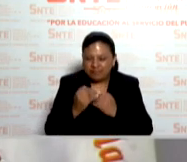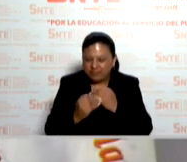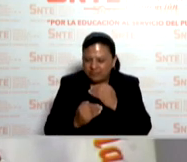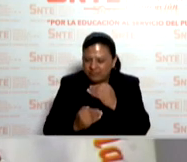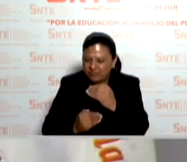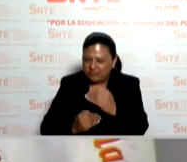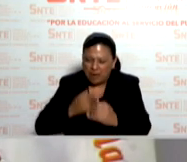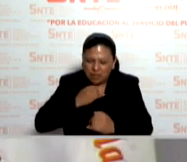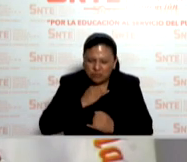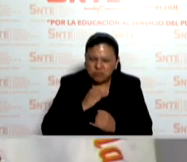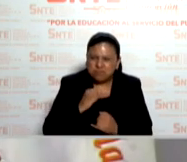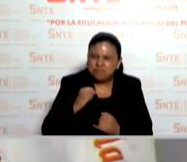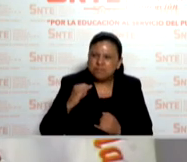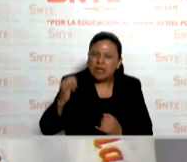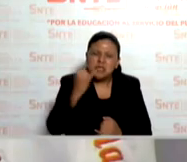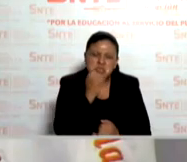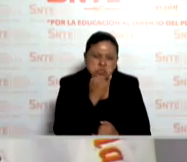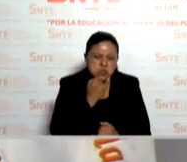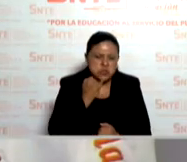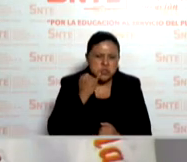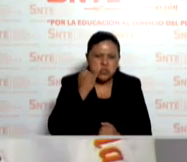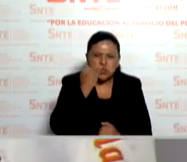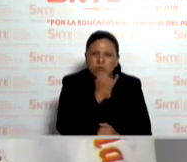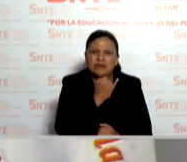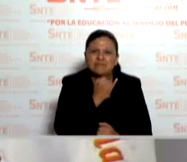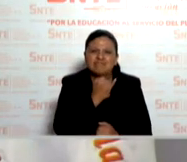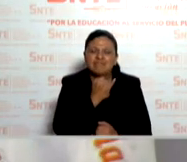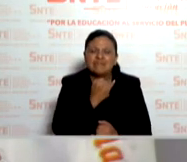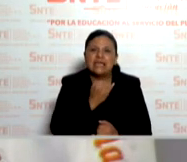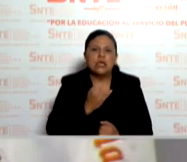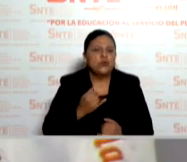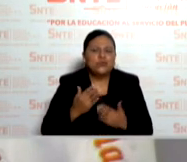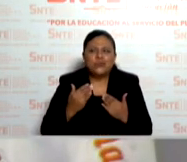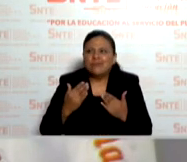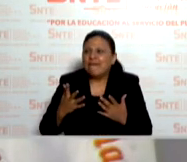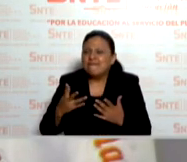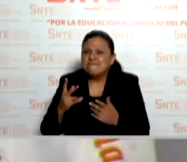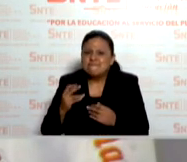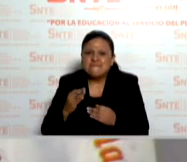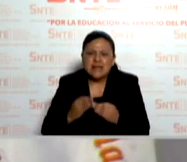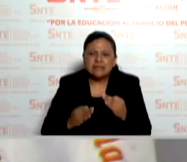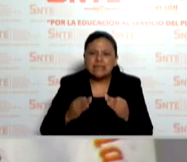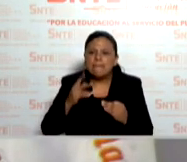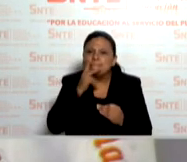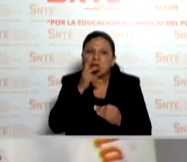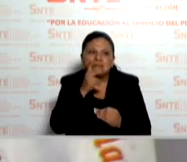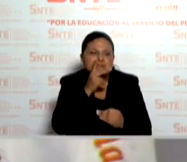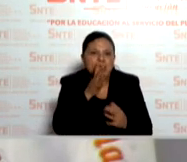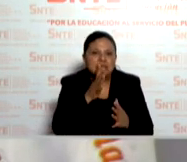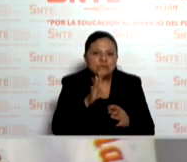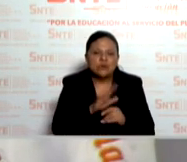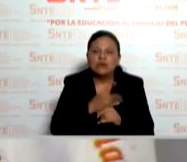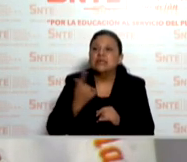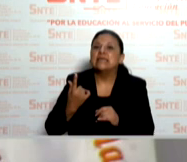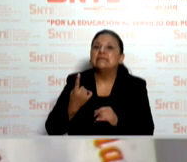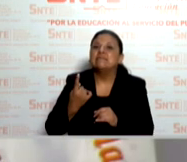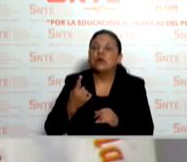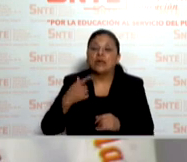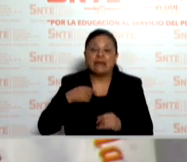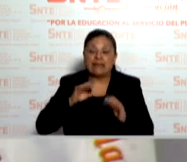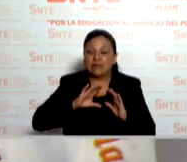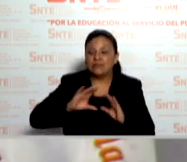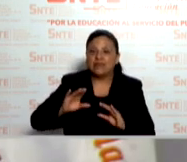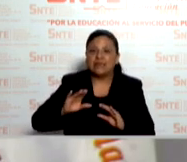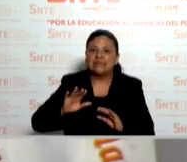distancias e idiomas. No hacen falta palabras cuando lo que se quiere transmitir es